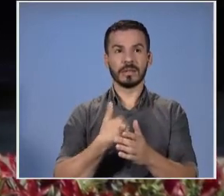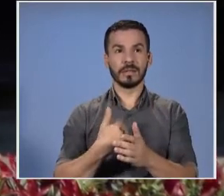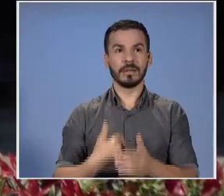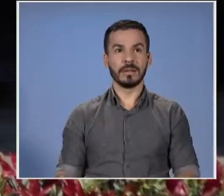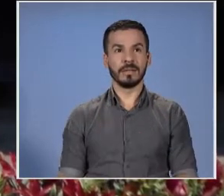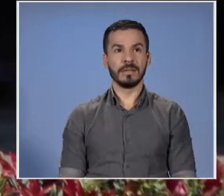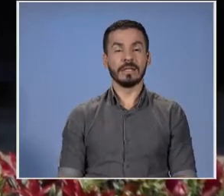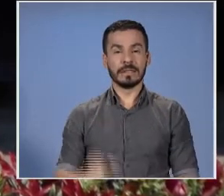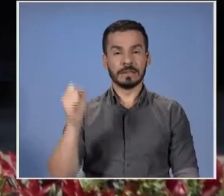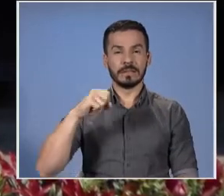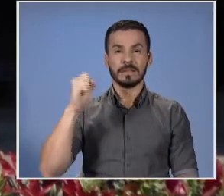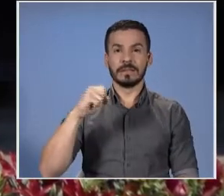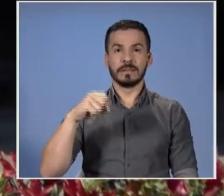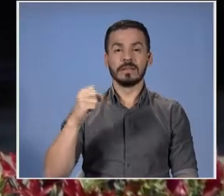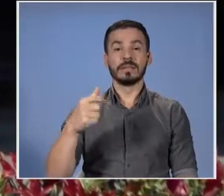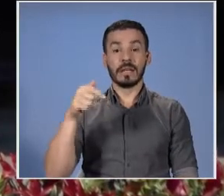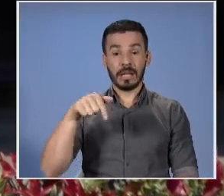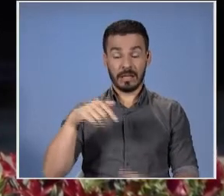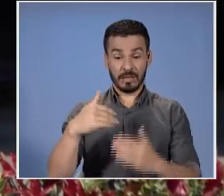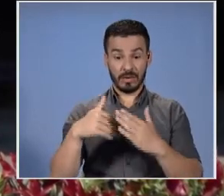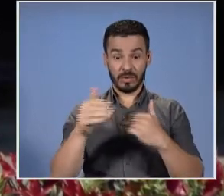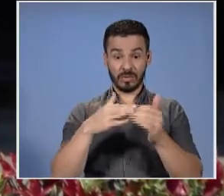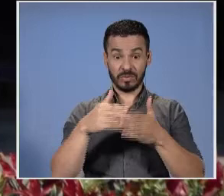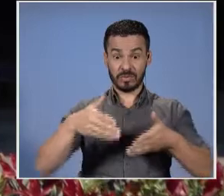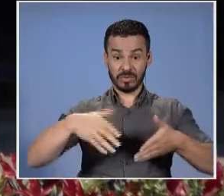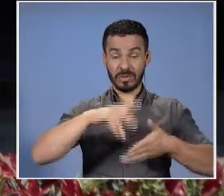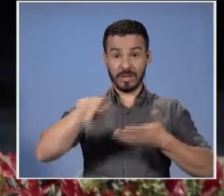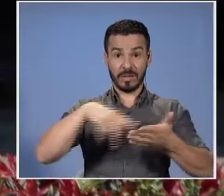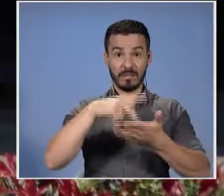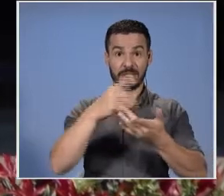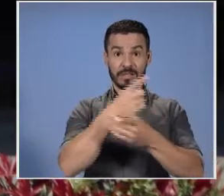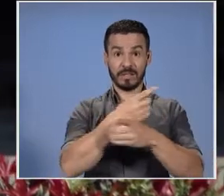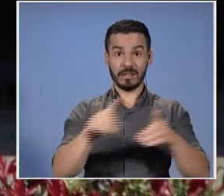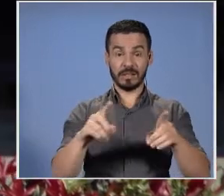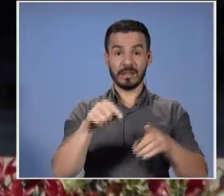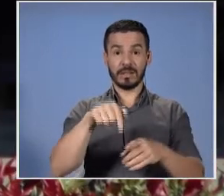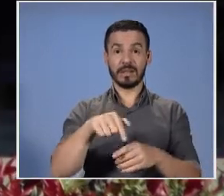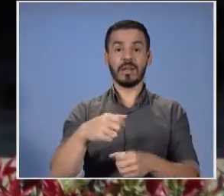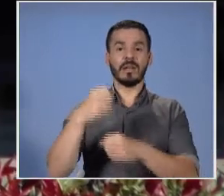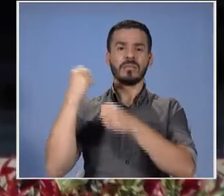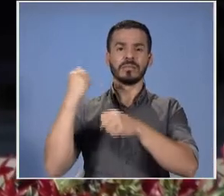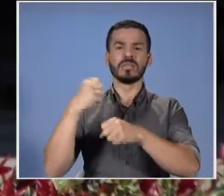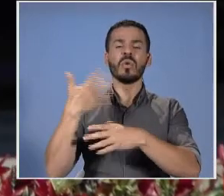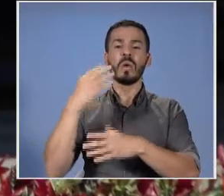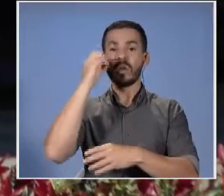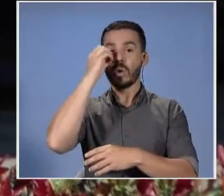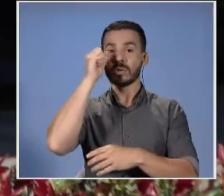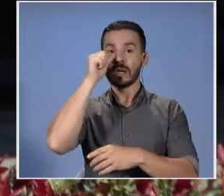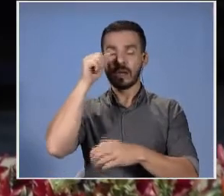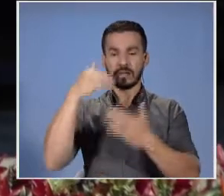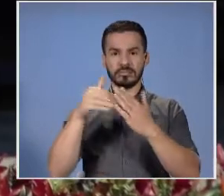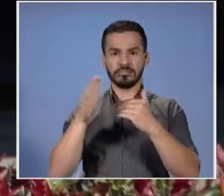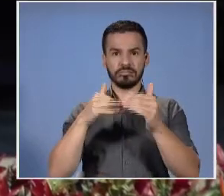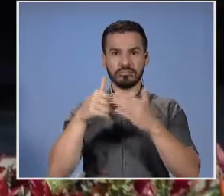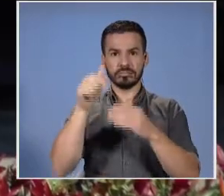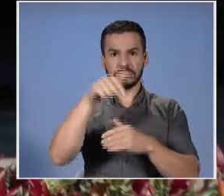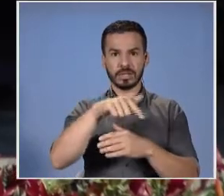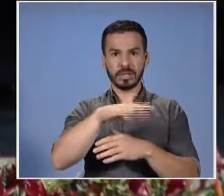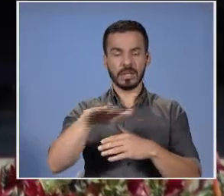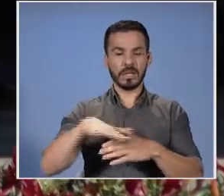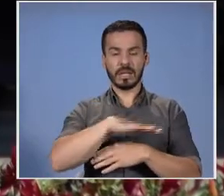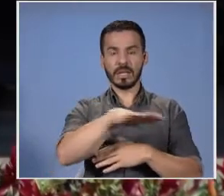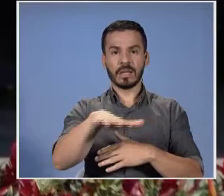Claro, esta construcción, bueno, está vinculada con el gobierno del presidente Óscar Arias. De hecho, él se